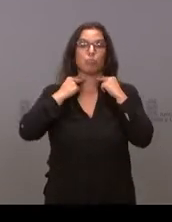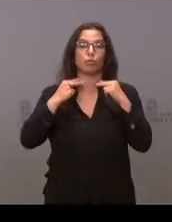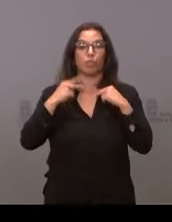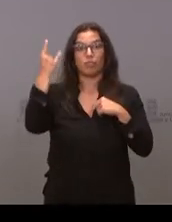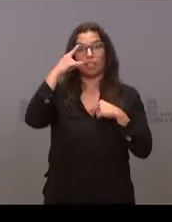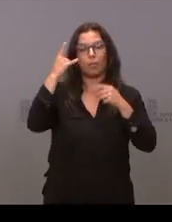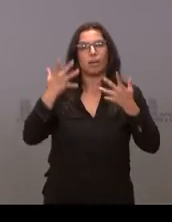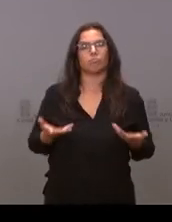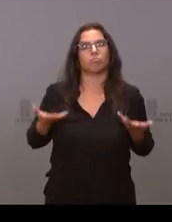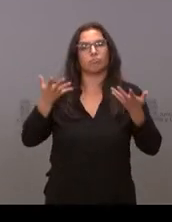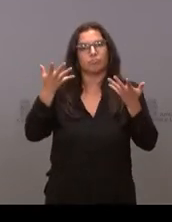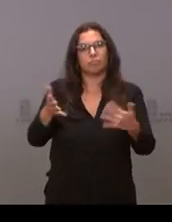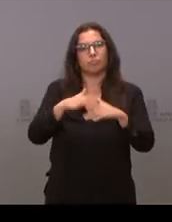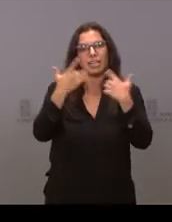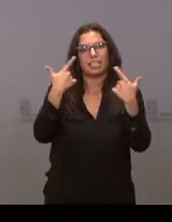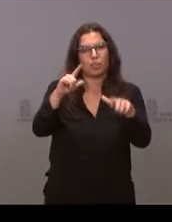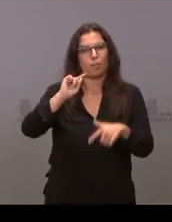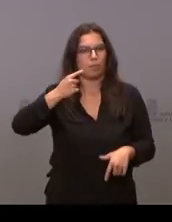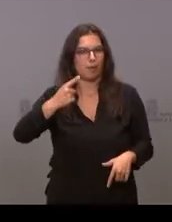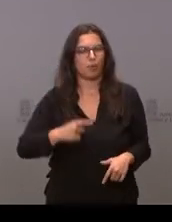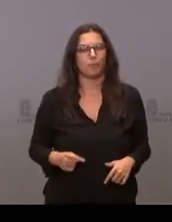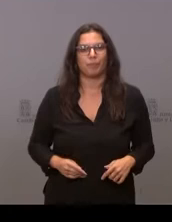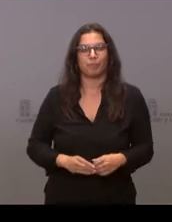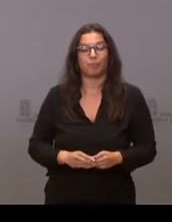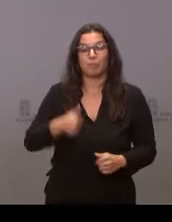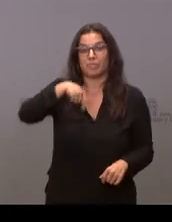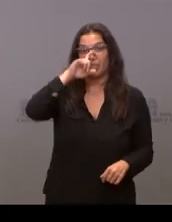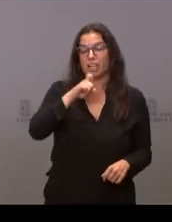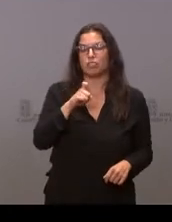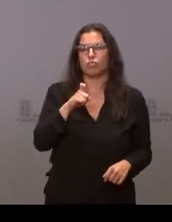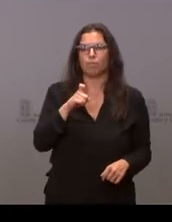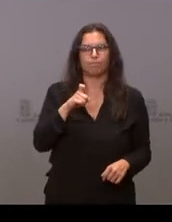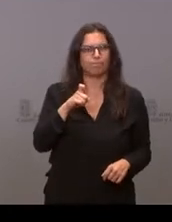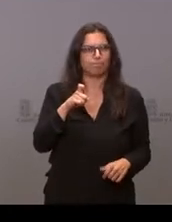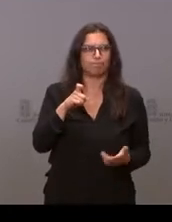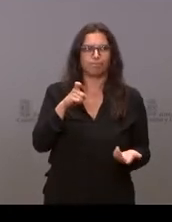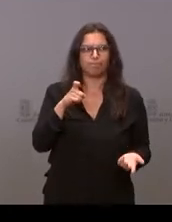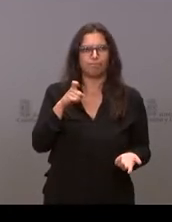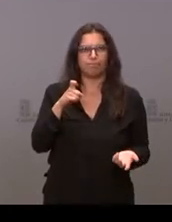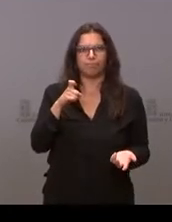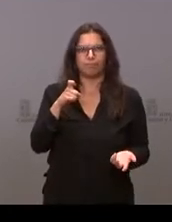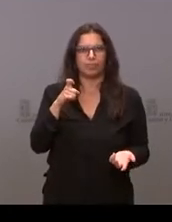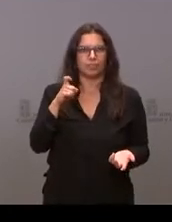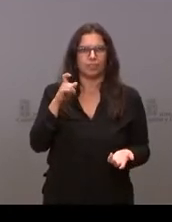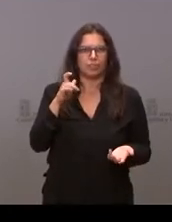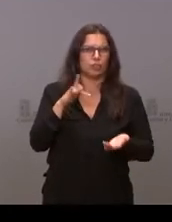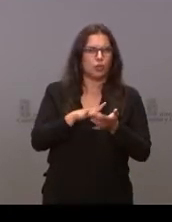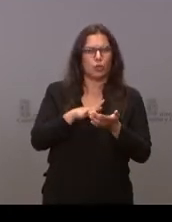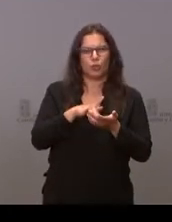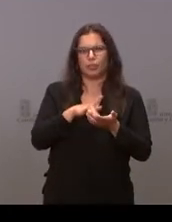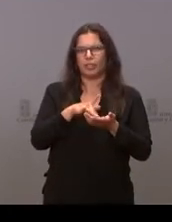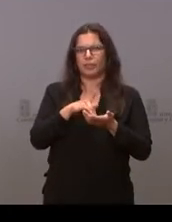al servicio del sector primario. Este año ha sido todo infinitamente más